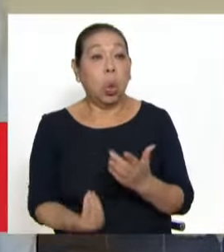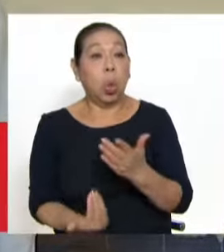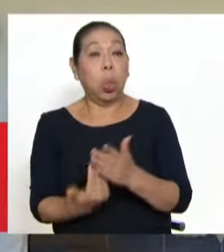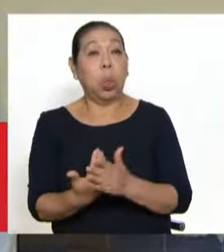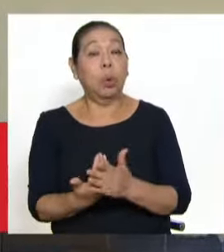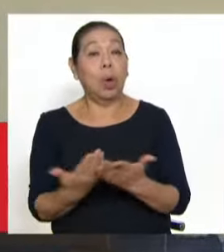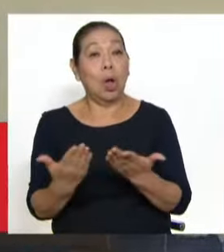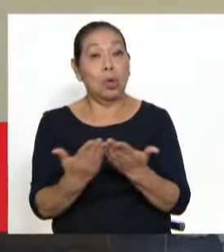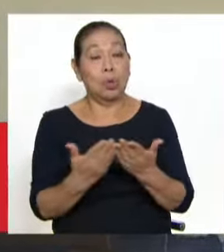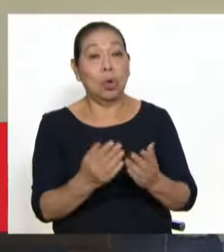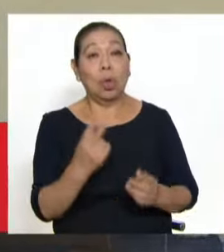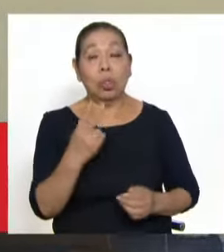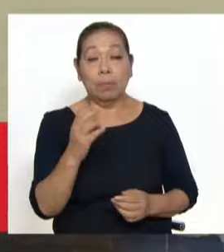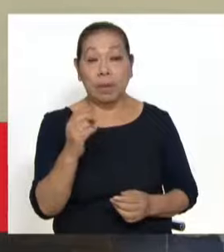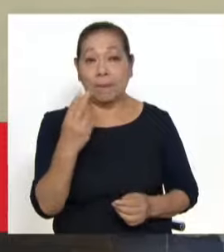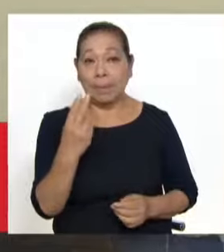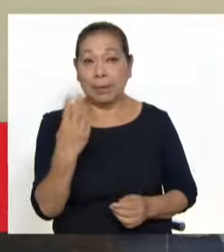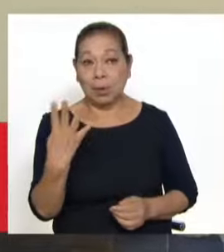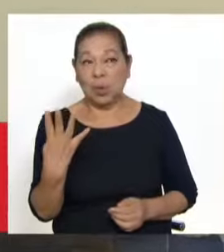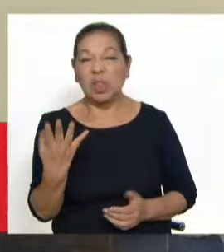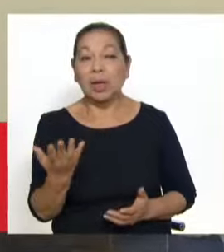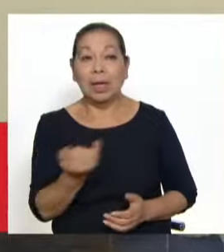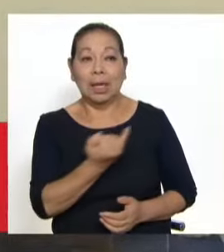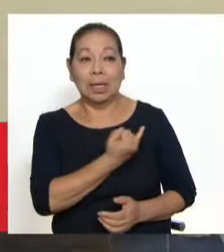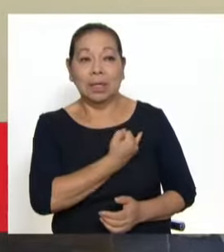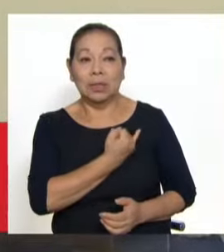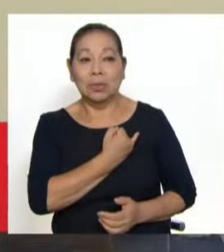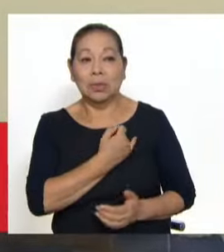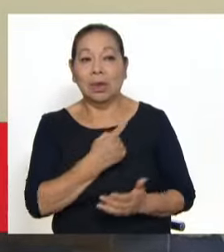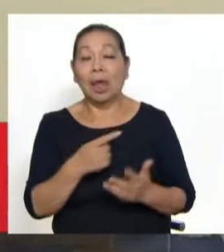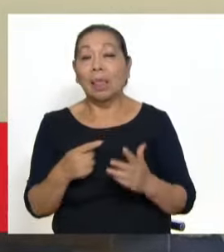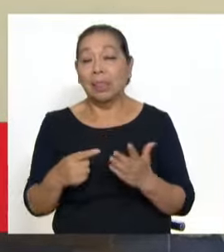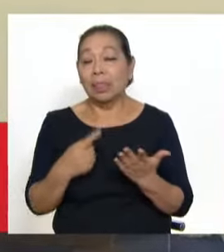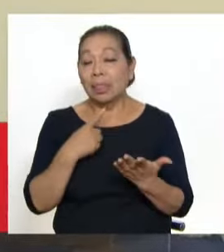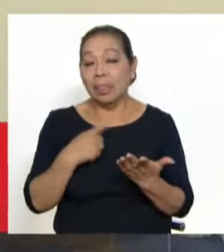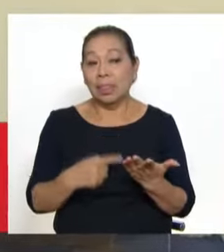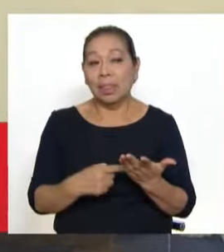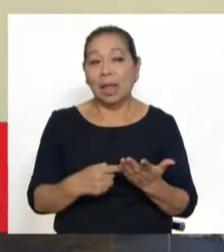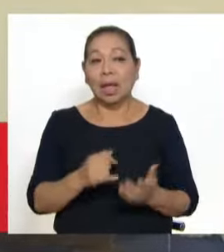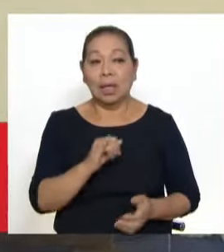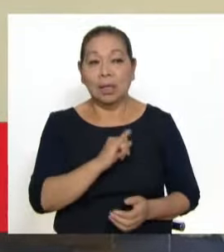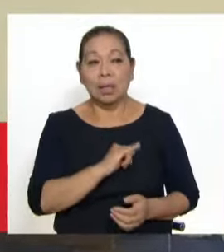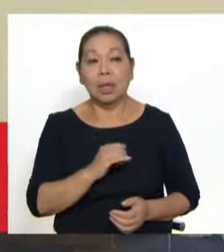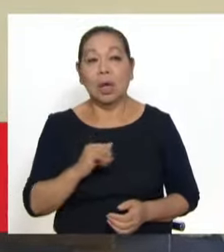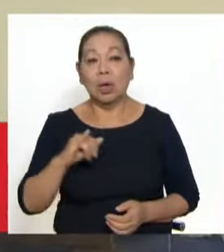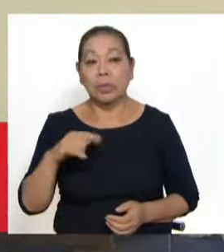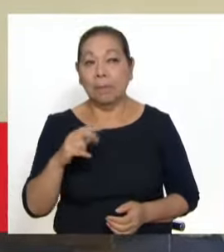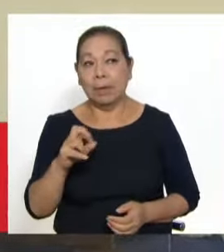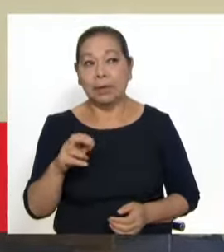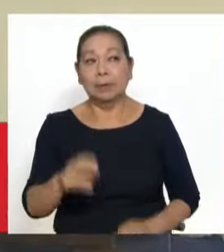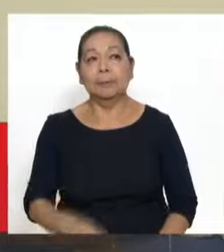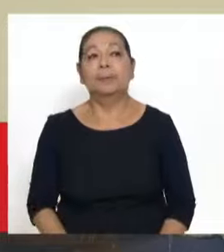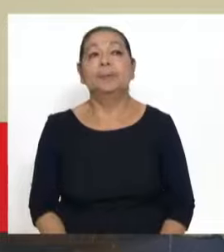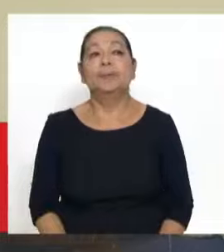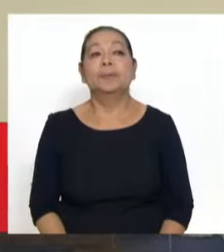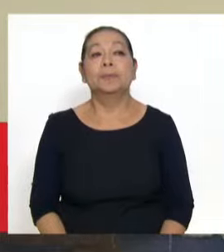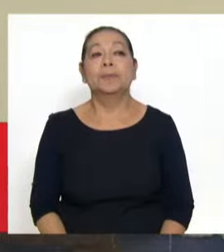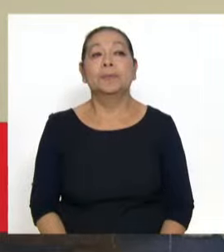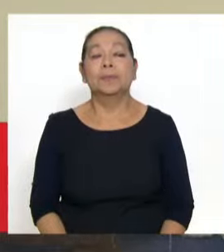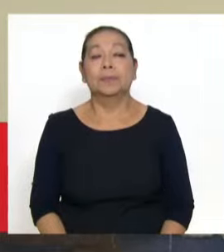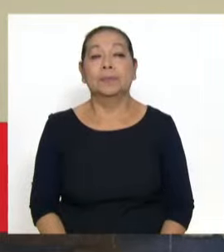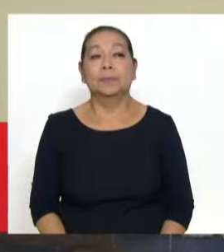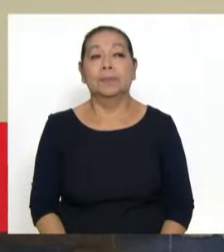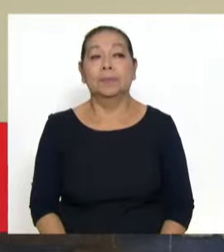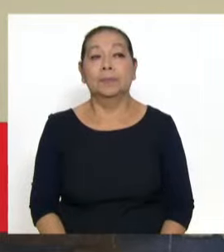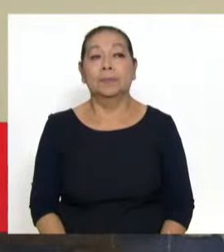del año académico 2024 en el Instituto Superior Tecnológico Público José Pardo en La Victoria. Escuchemos. Tenemos que cerrarla,